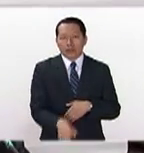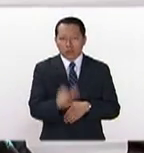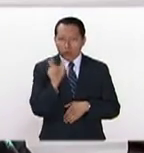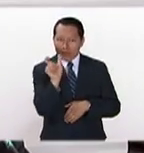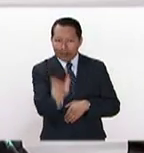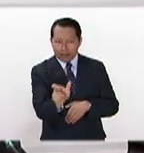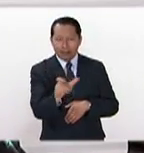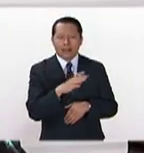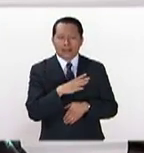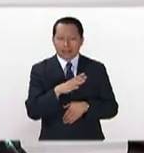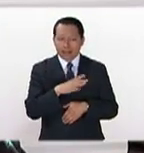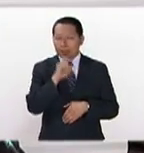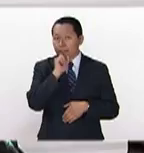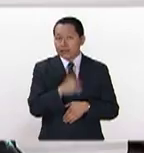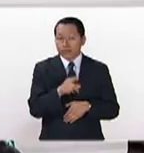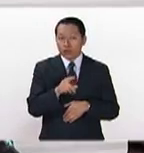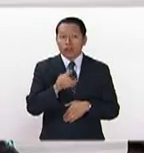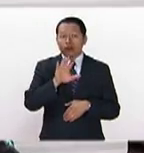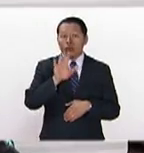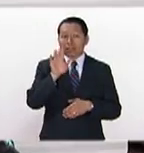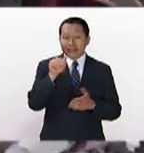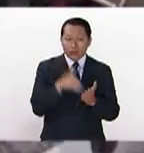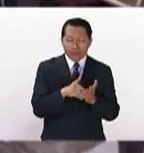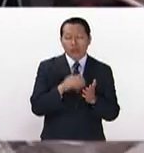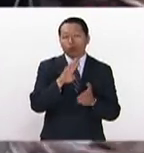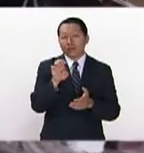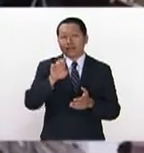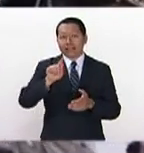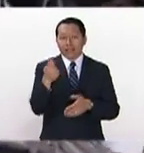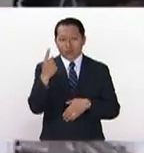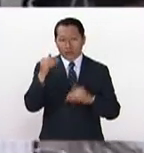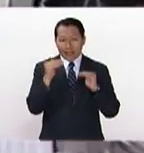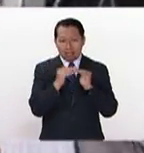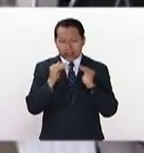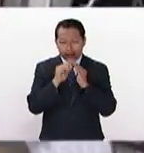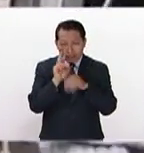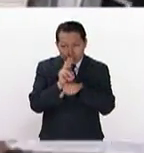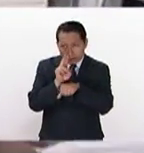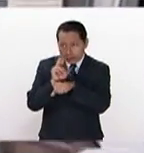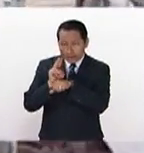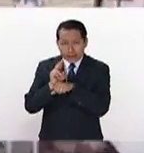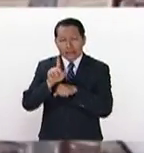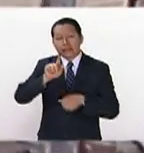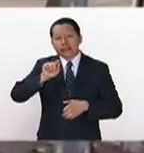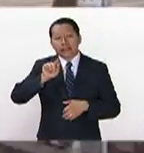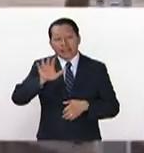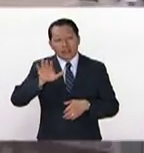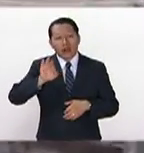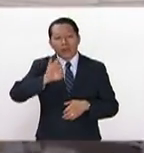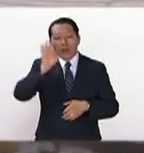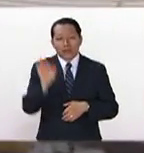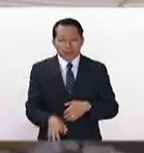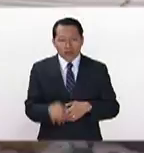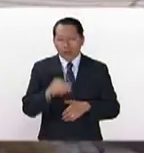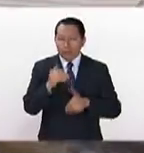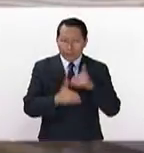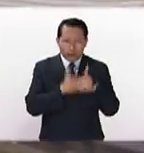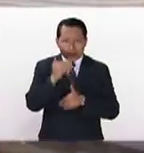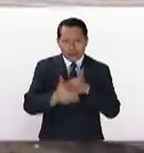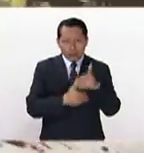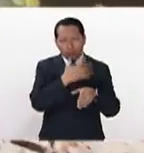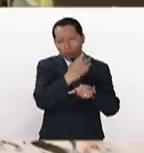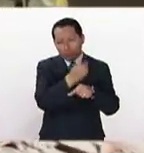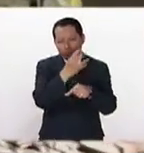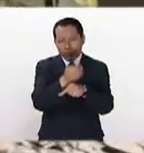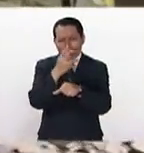tarjetas destinadas, que de las 55.471 viviendas supervisadas, el 75% está en proceso de